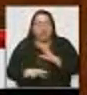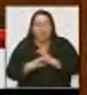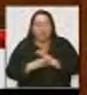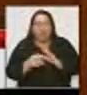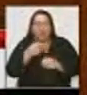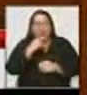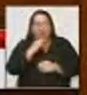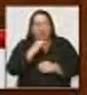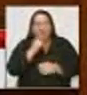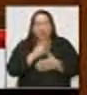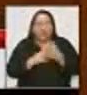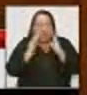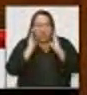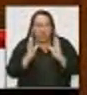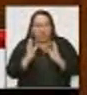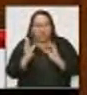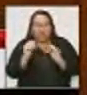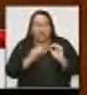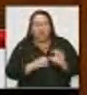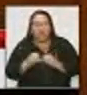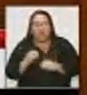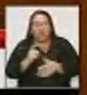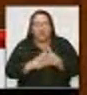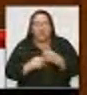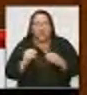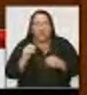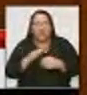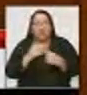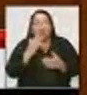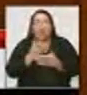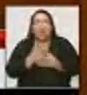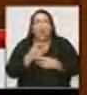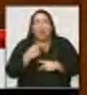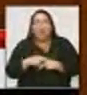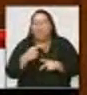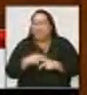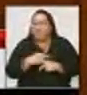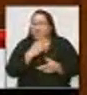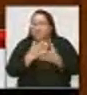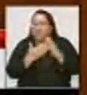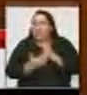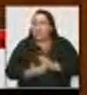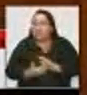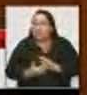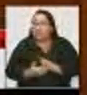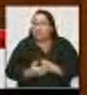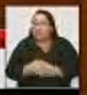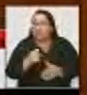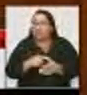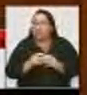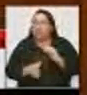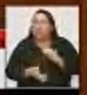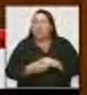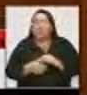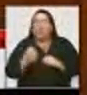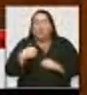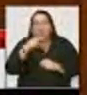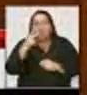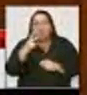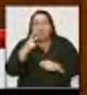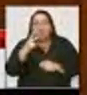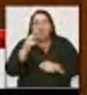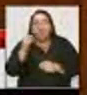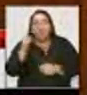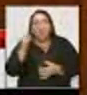protección de las mujeres que se dedican a esta actividad y que son víctimas de múltiples discriminaciones. Este convenio esperó